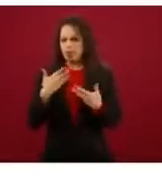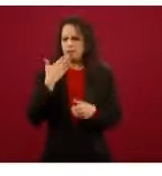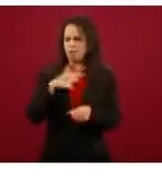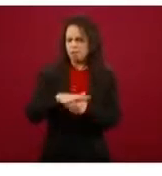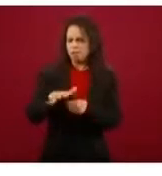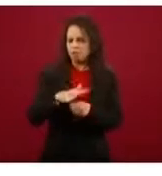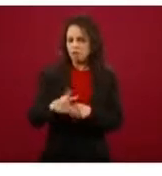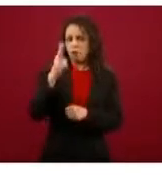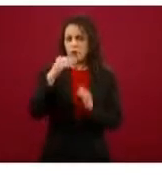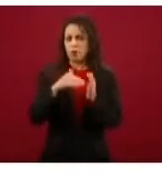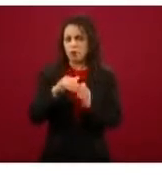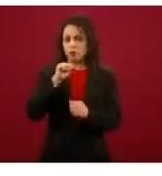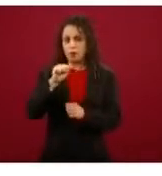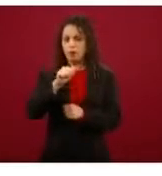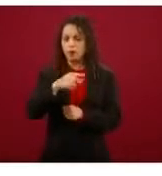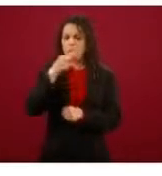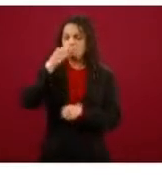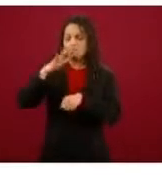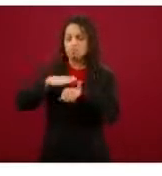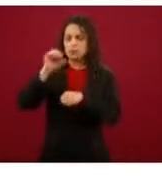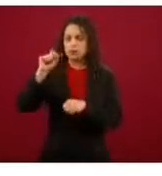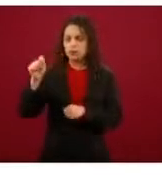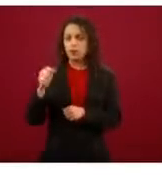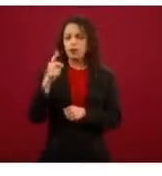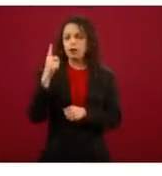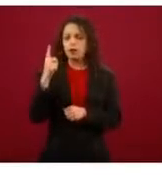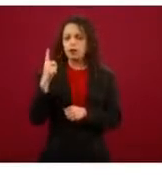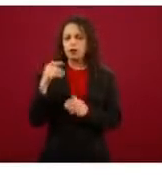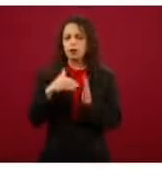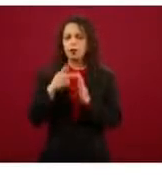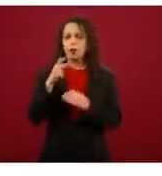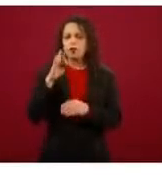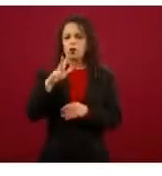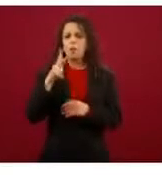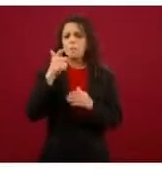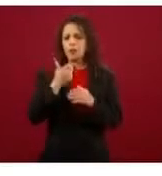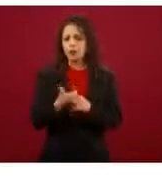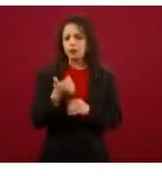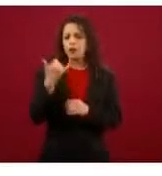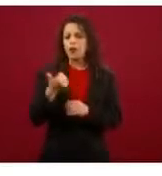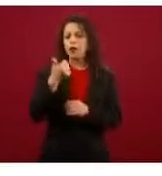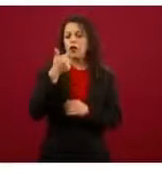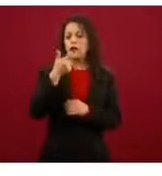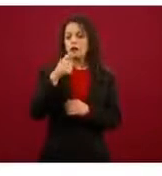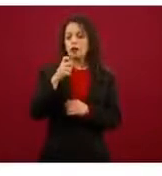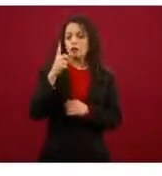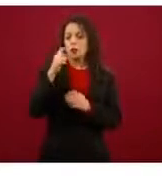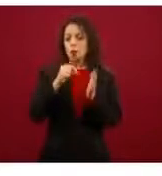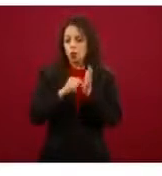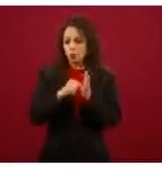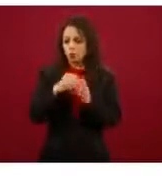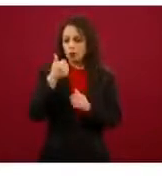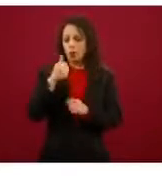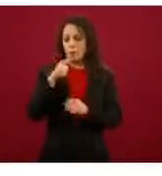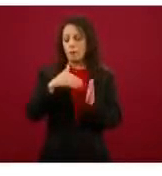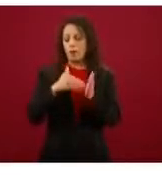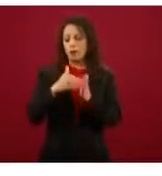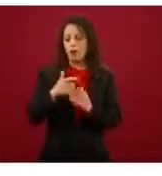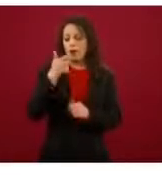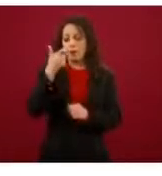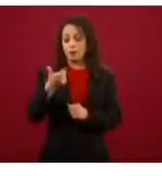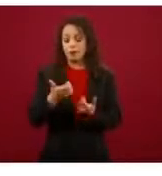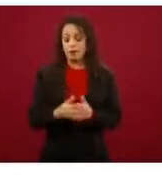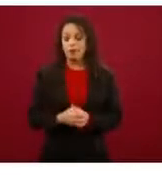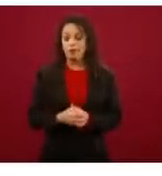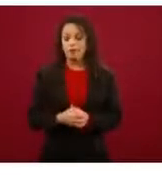2016 declaró 2.198 pesos y recibió 18.7 millones de pesos y retiró por 19.7 millones.